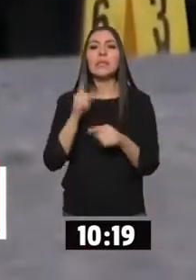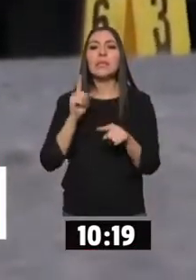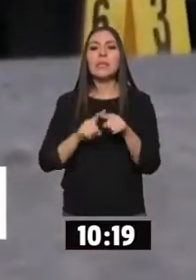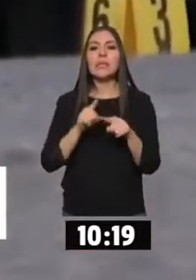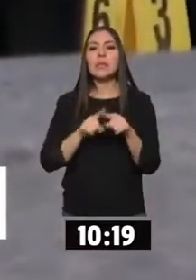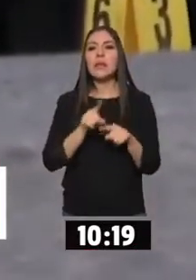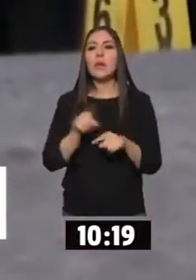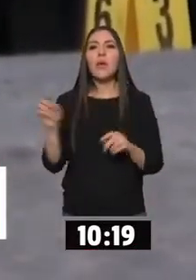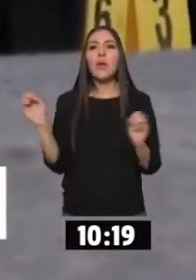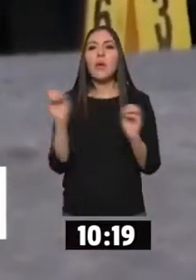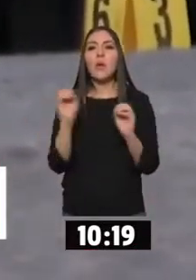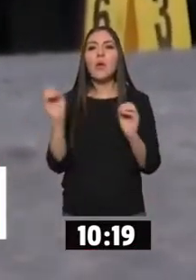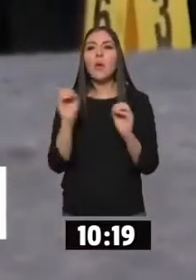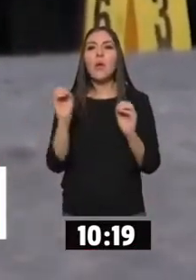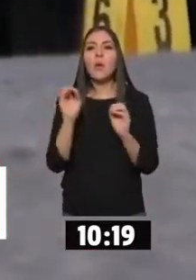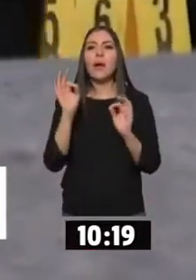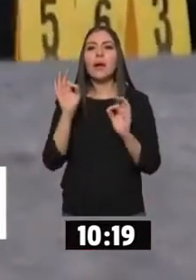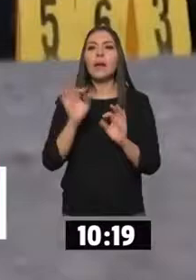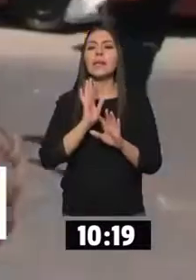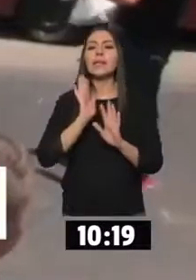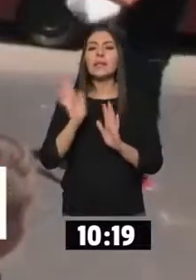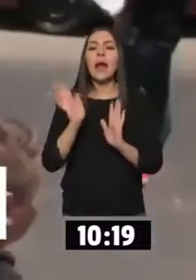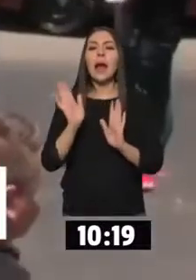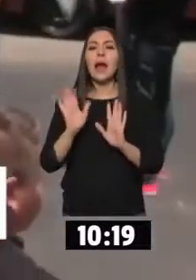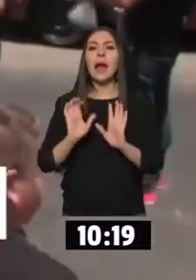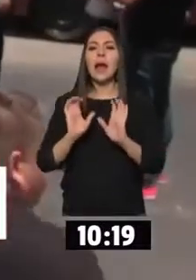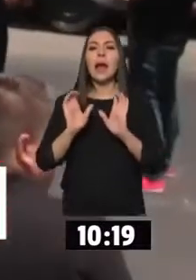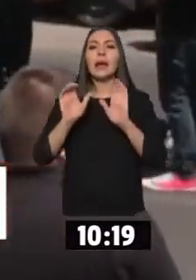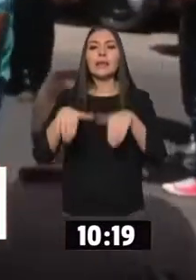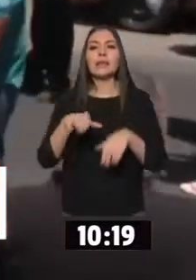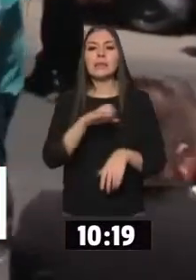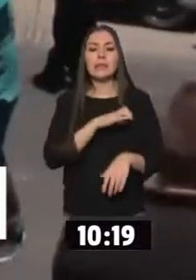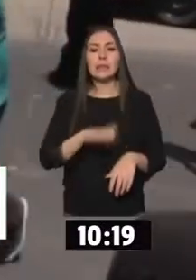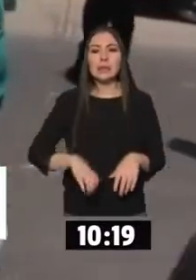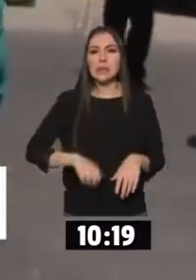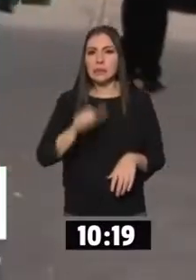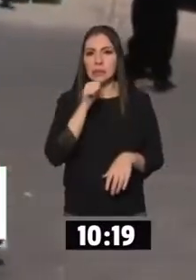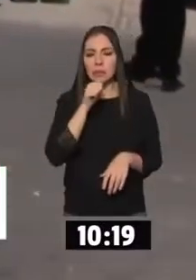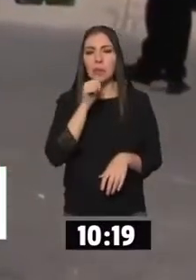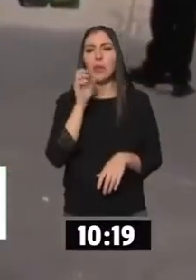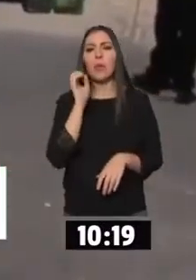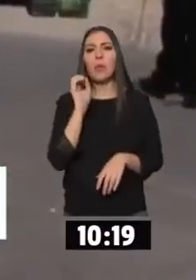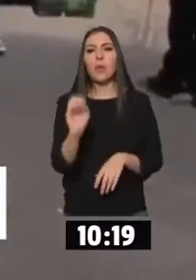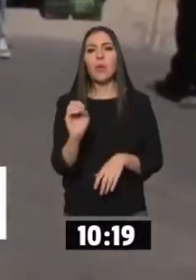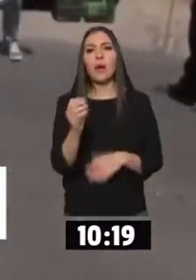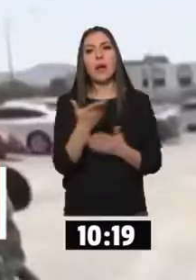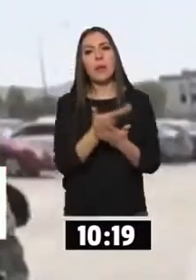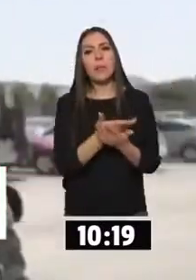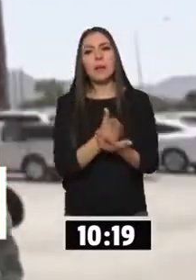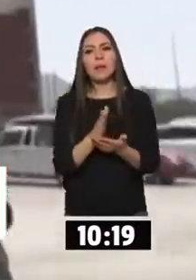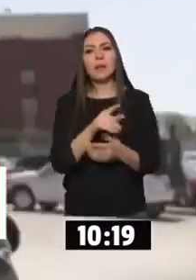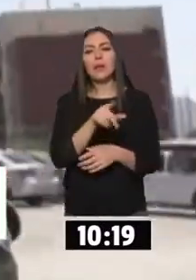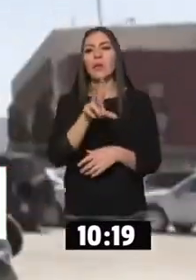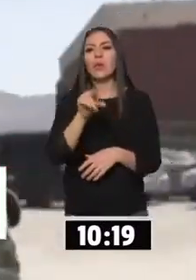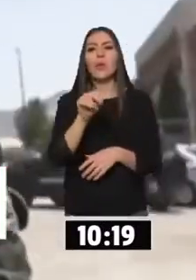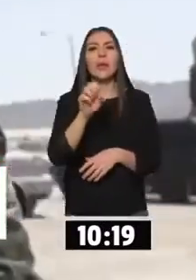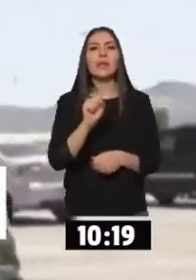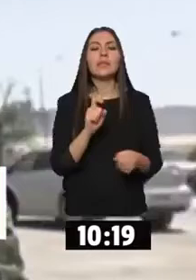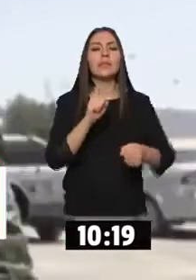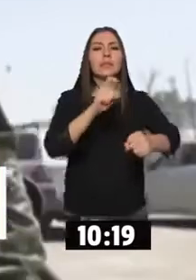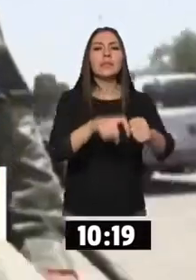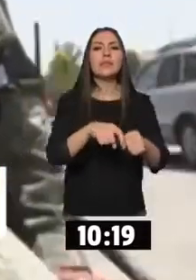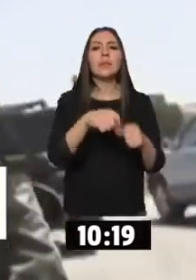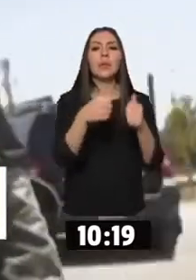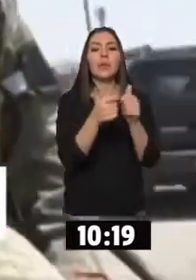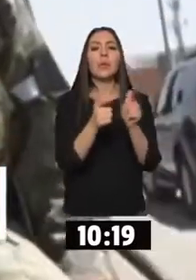se habían registrado, o sea, que no tenían ya el registro. Y 2, o que no tenían además, que no eran partidistas de algún